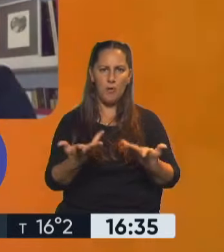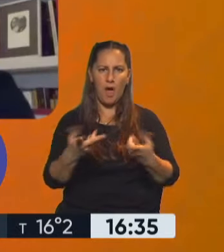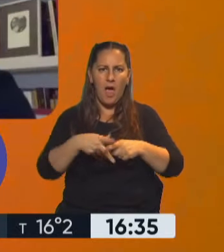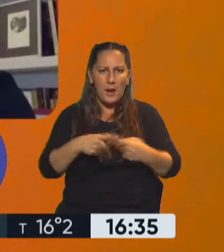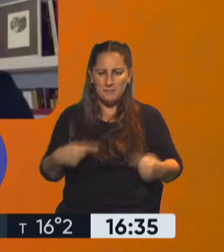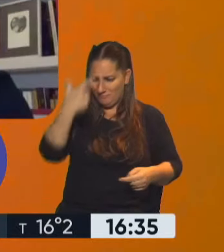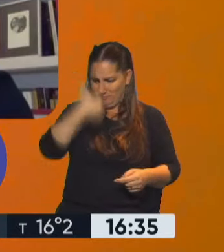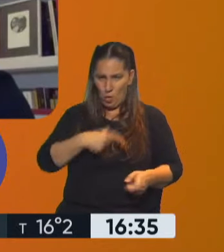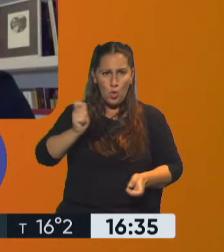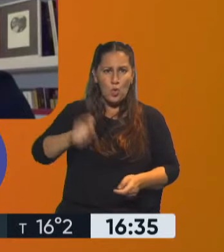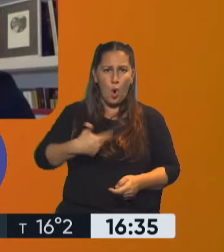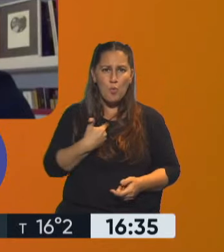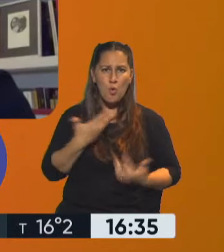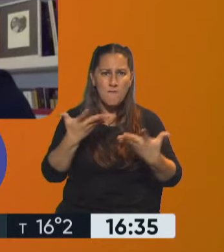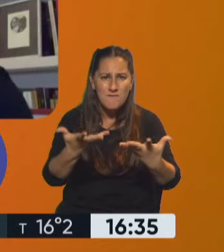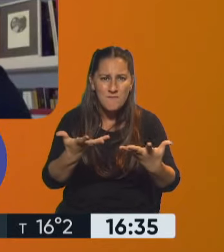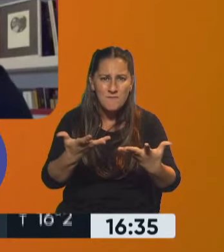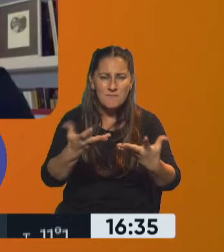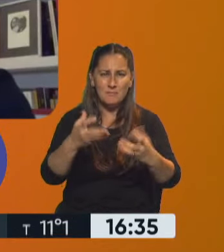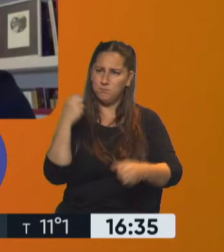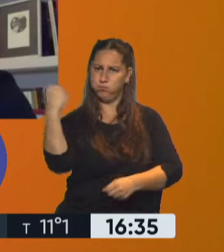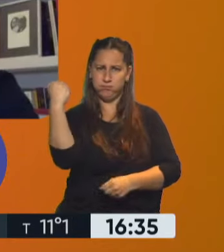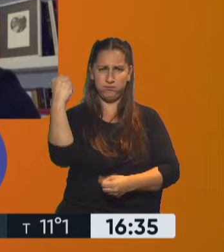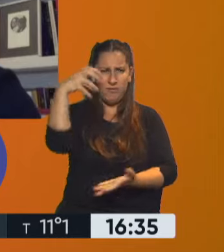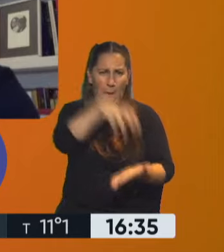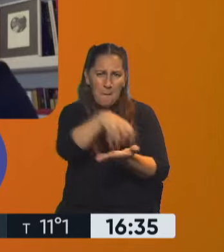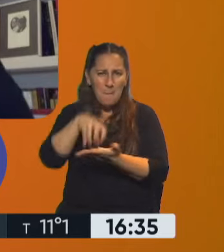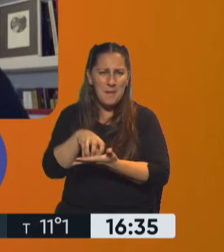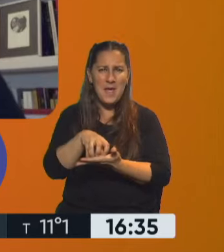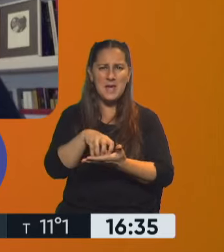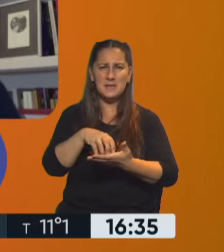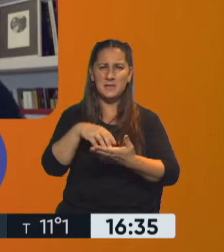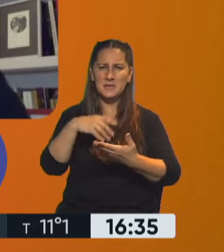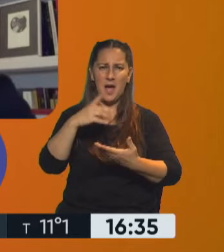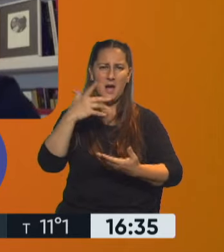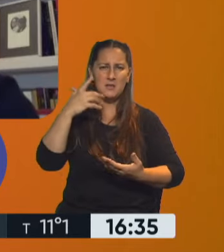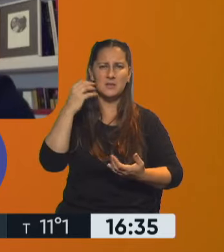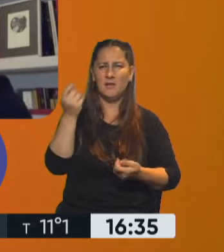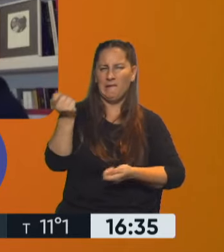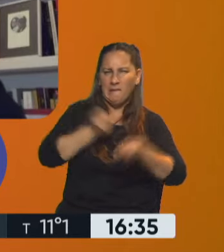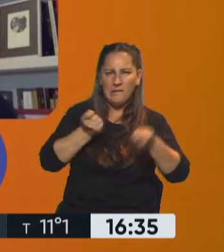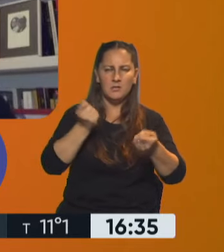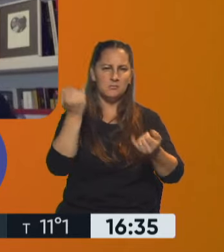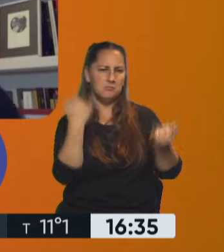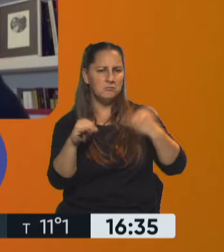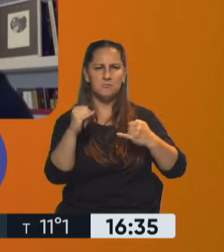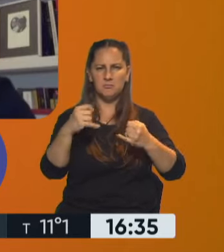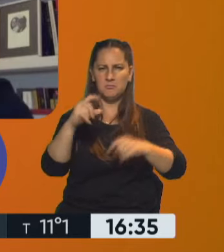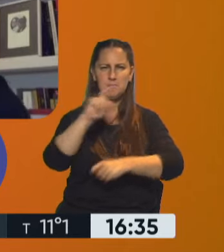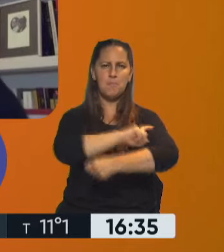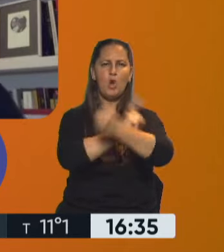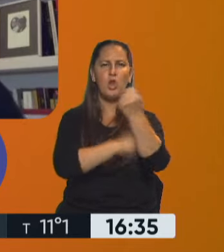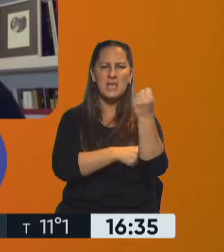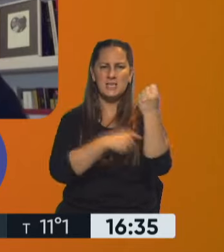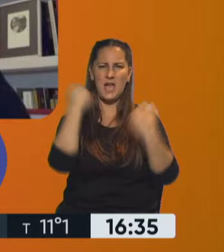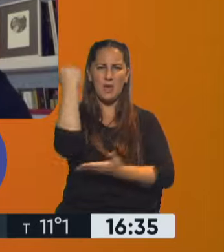hacer un ciudadano de a pie frente a semejante poderío, claro, semejante capacidad de lobby, semejante potencia económica?